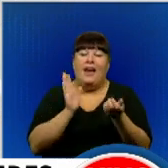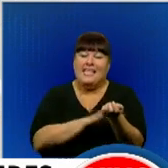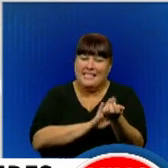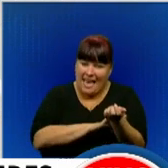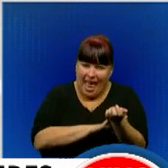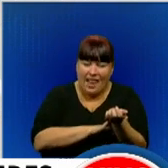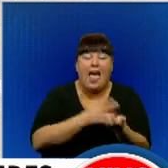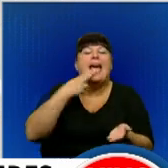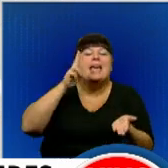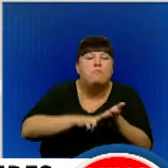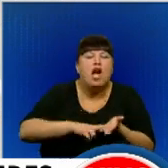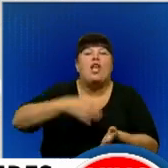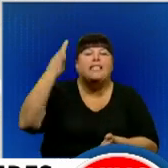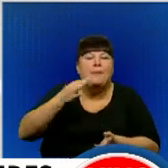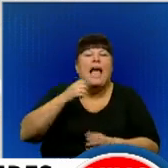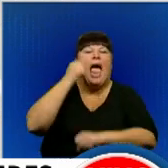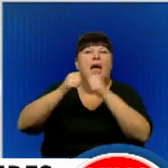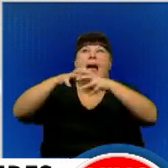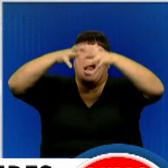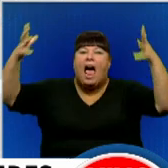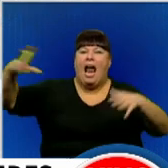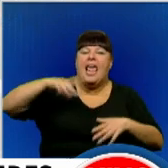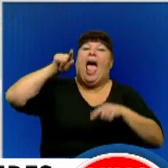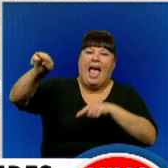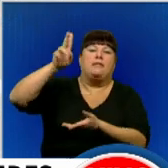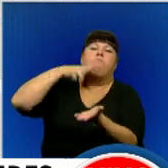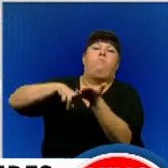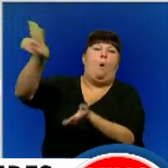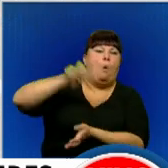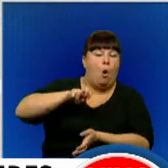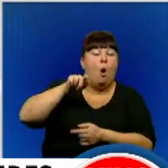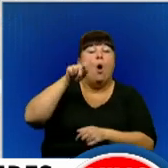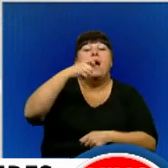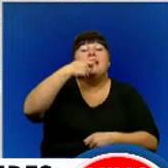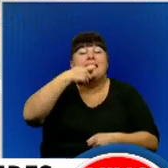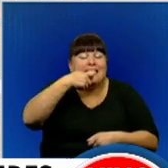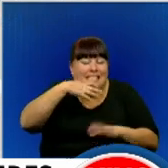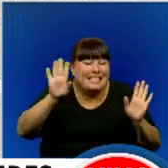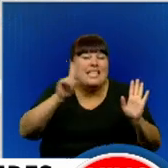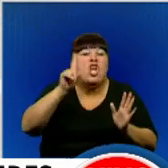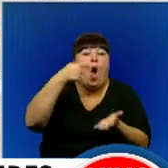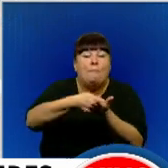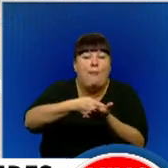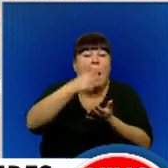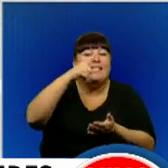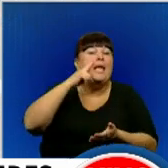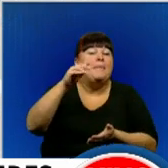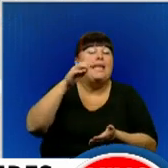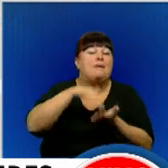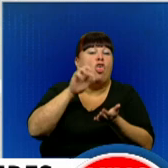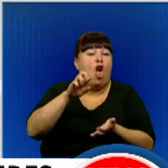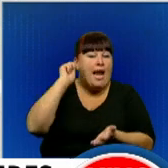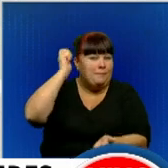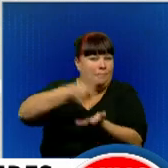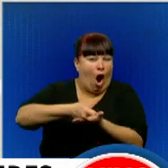impuesto especial a las grandes ganancias y si se deje o no se hubiesen pagado los siete mil millones de dólares se